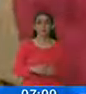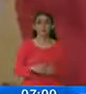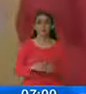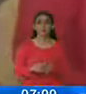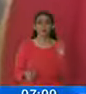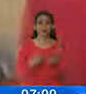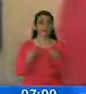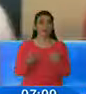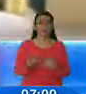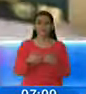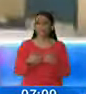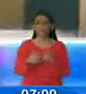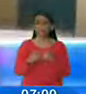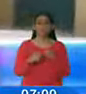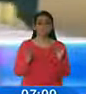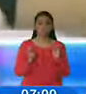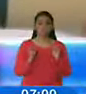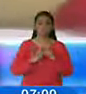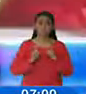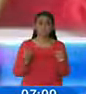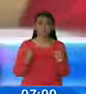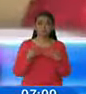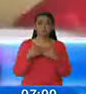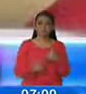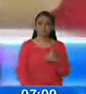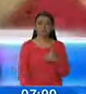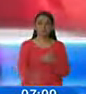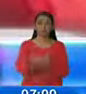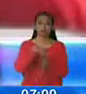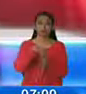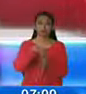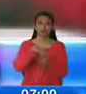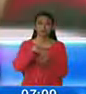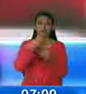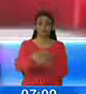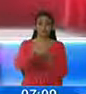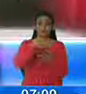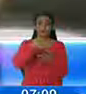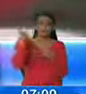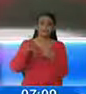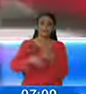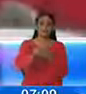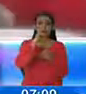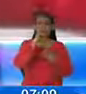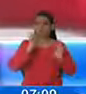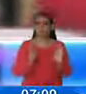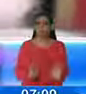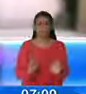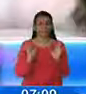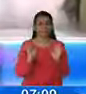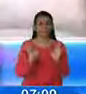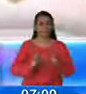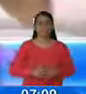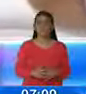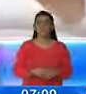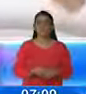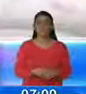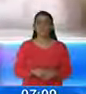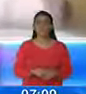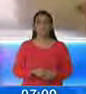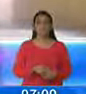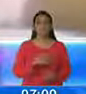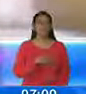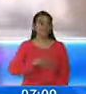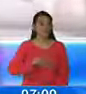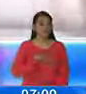el momento no ha habido ningún inconveniente. Esperamos que el resto de la votación, el resto del día, se lleve de la manera más espectacular. Y por